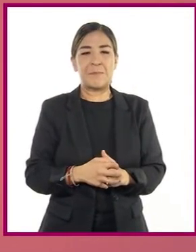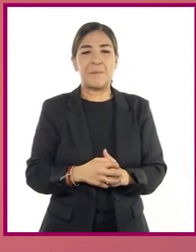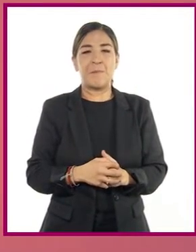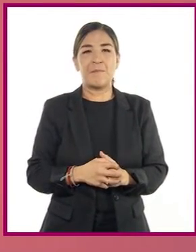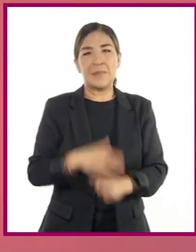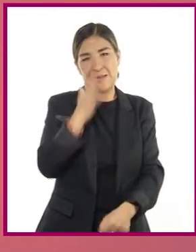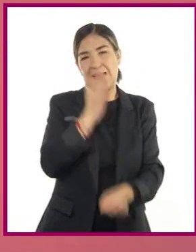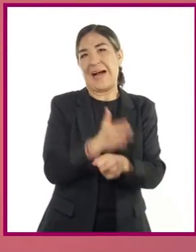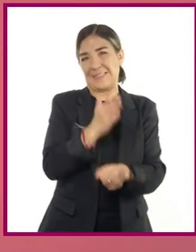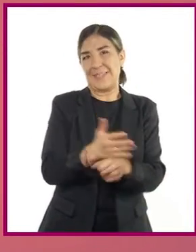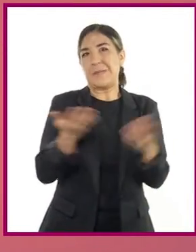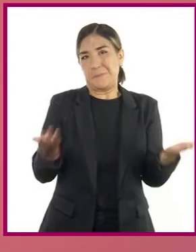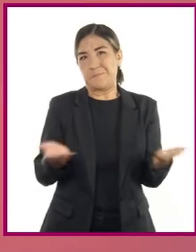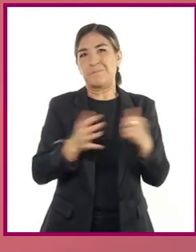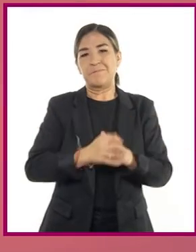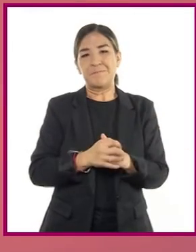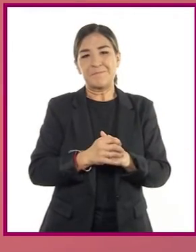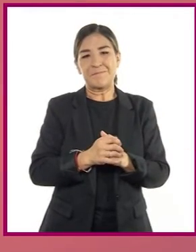¿Un castigo, profesora?